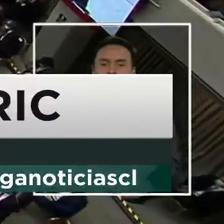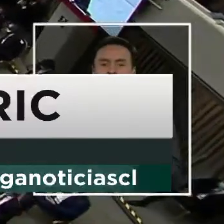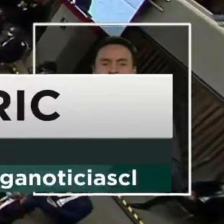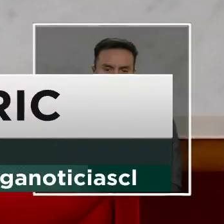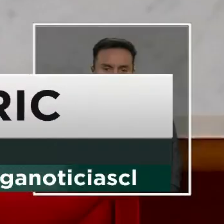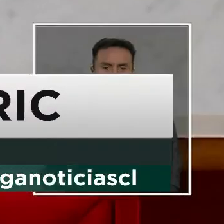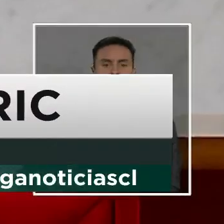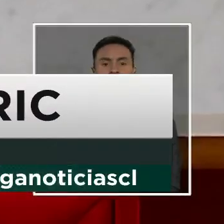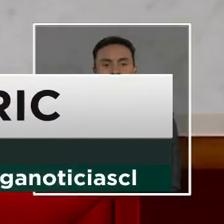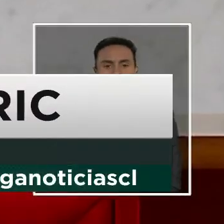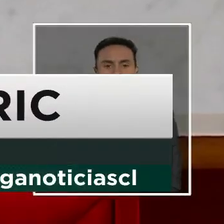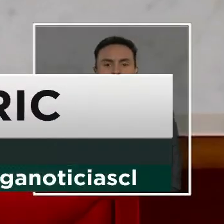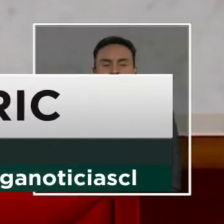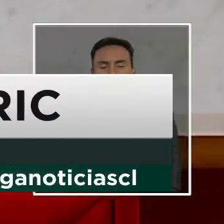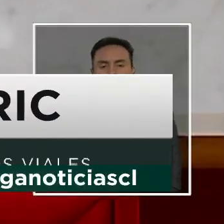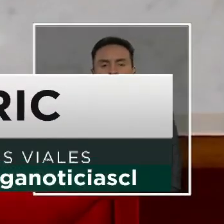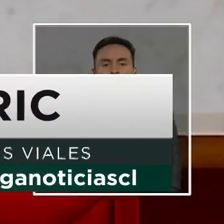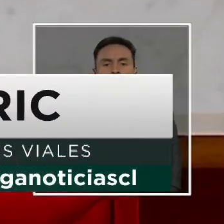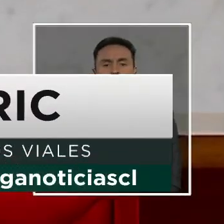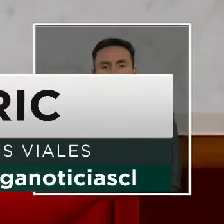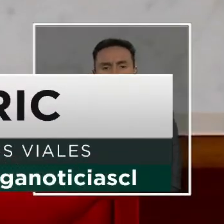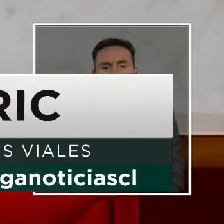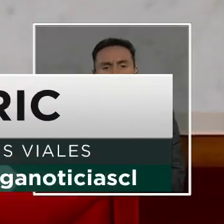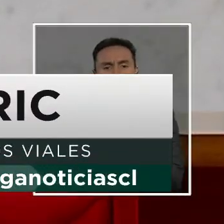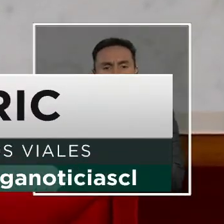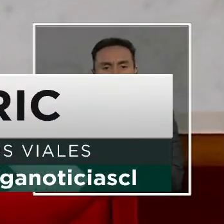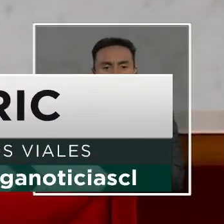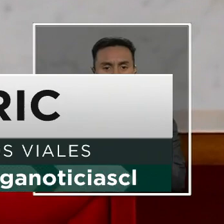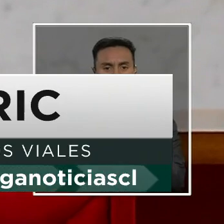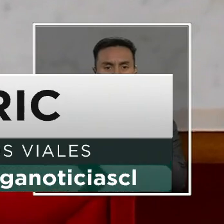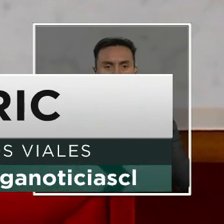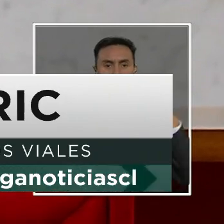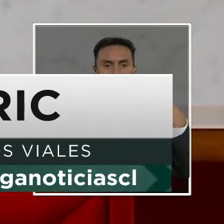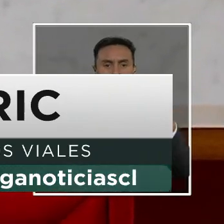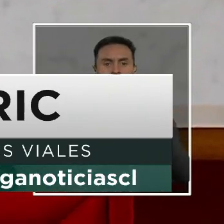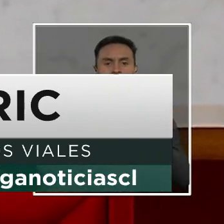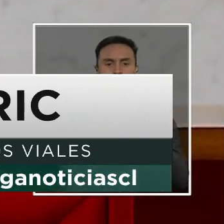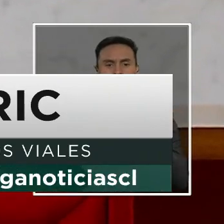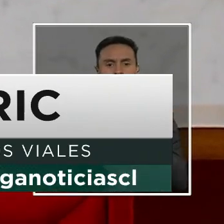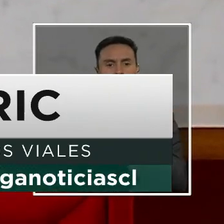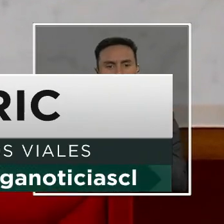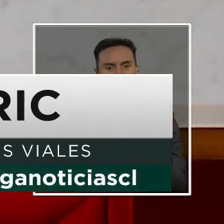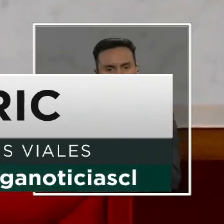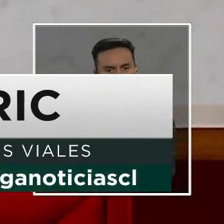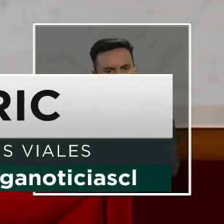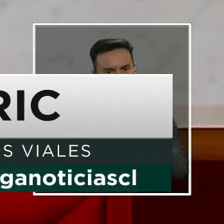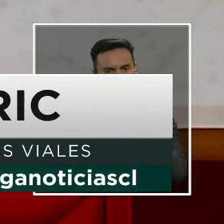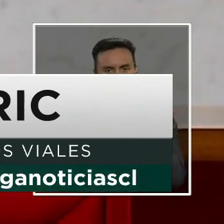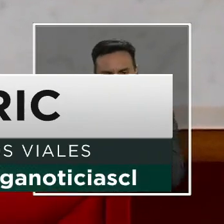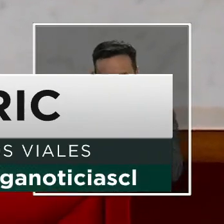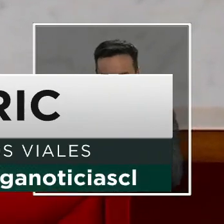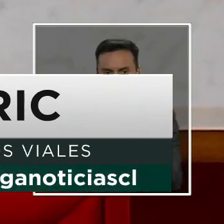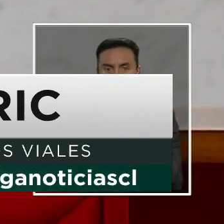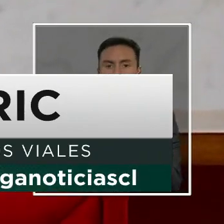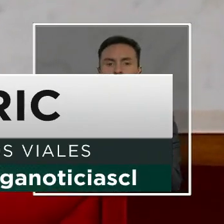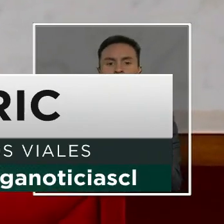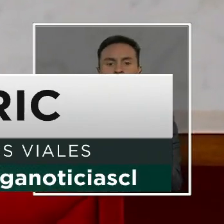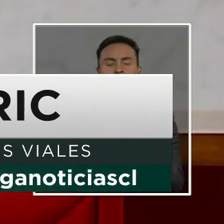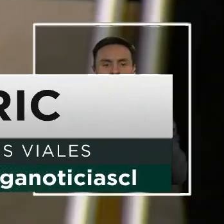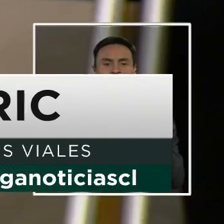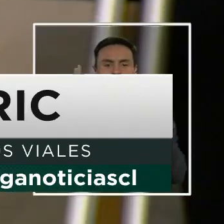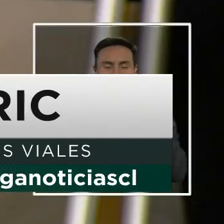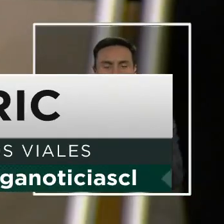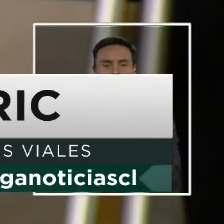búsqueda. Durante los próximos meses conformaremos una mesa de reparación integral en la que participará en calidad